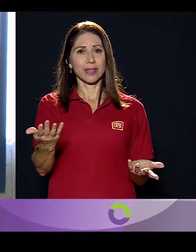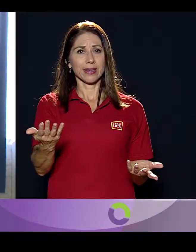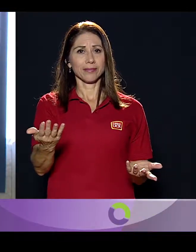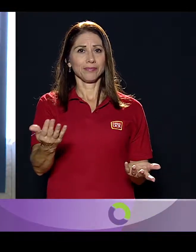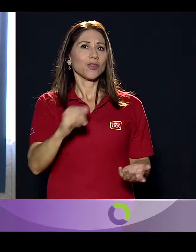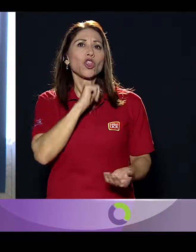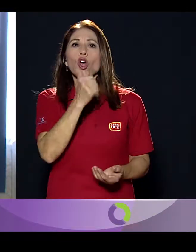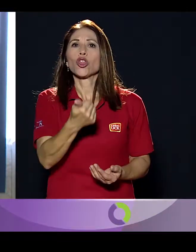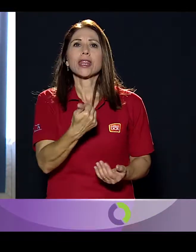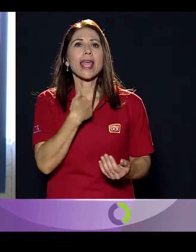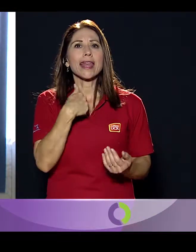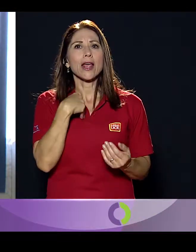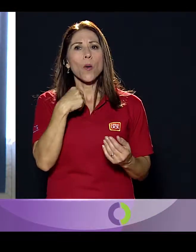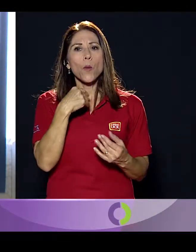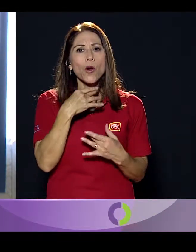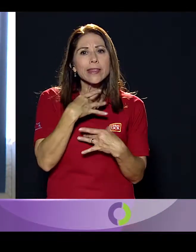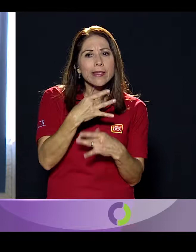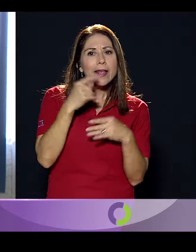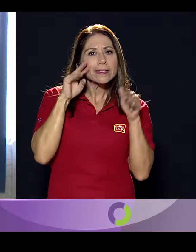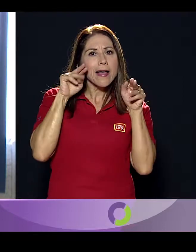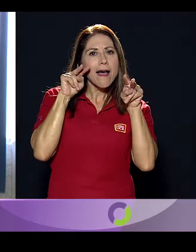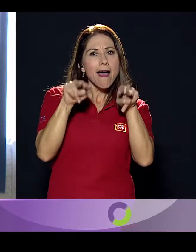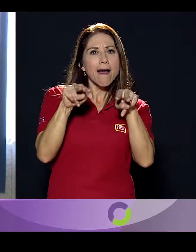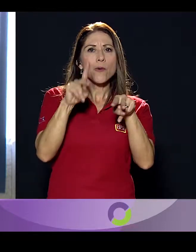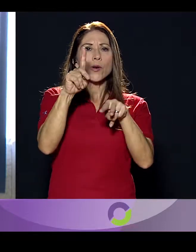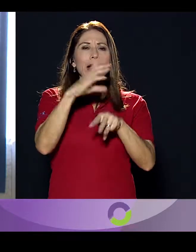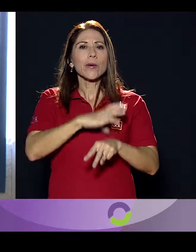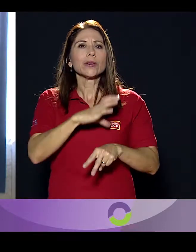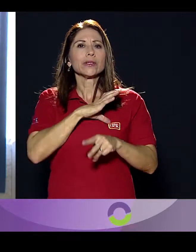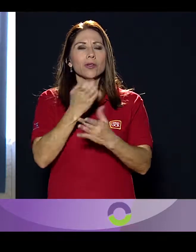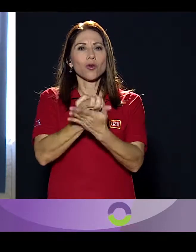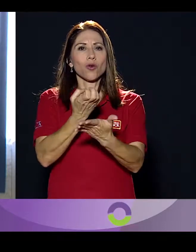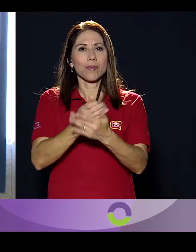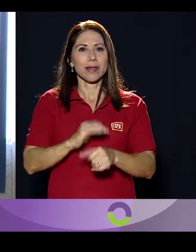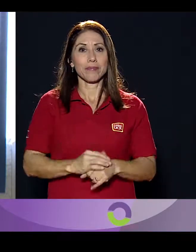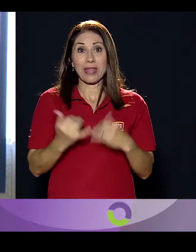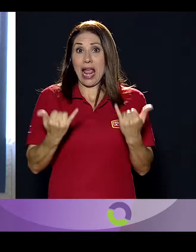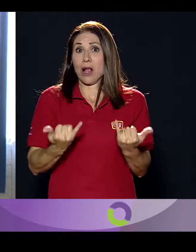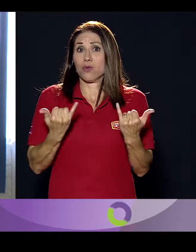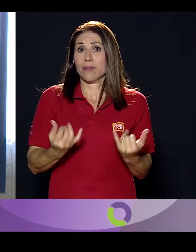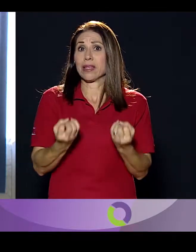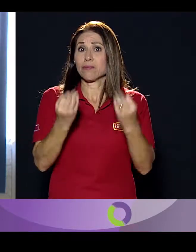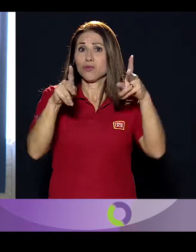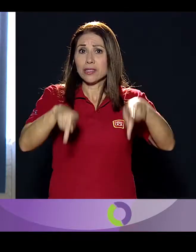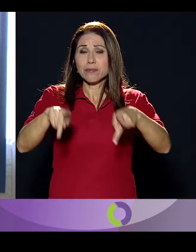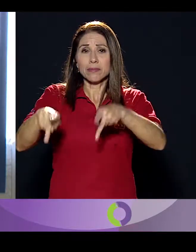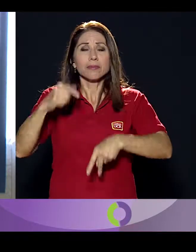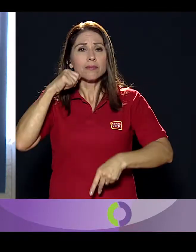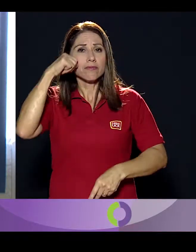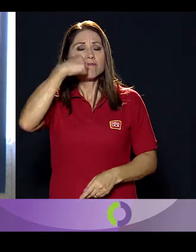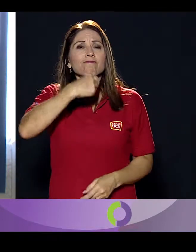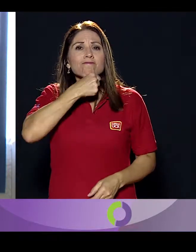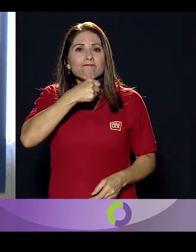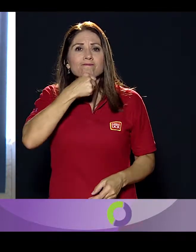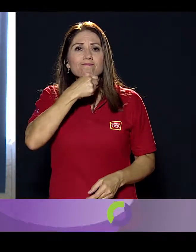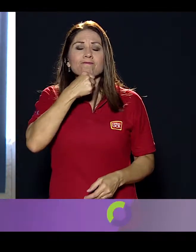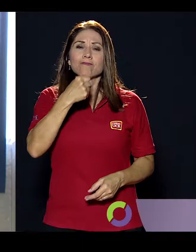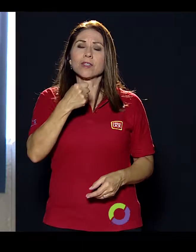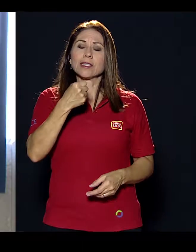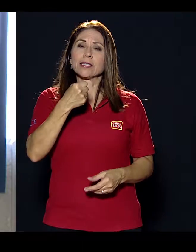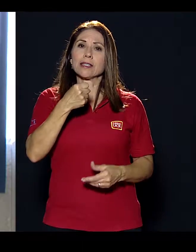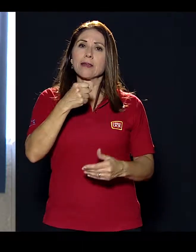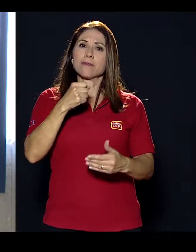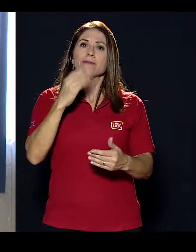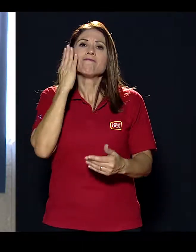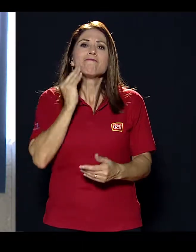no tiene condición económica, ¿verdad? La violencia que están enfrentando hoy día muchas personas adultas mayores